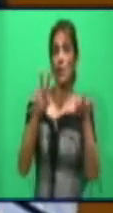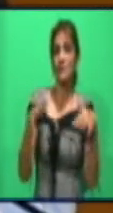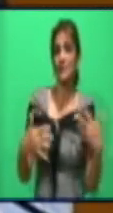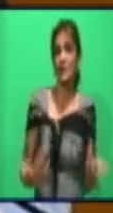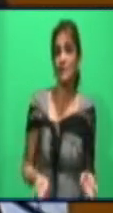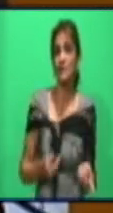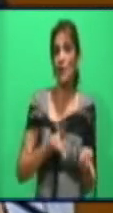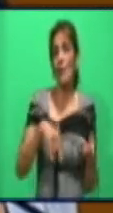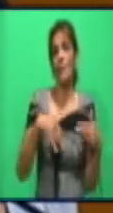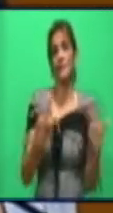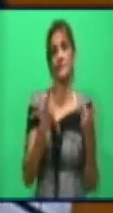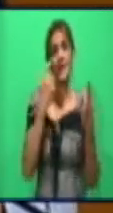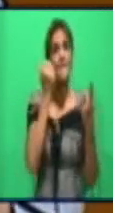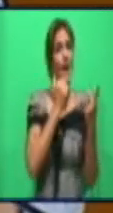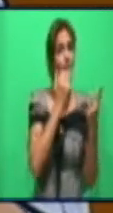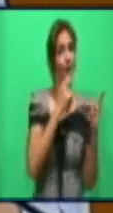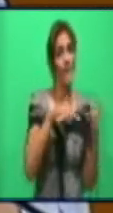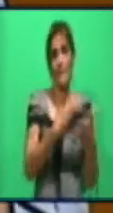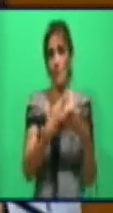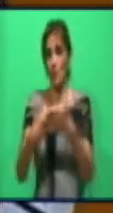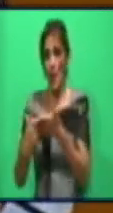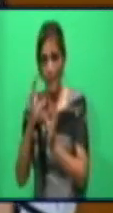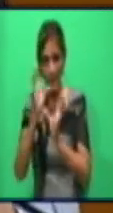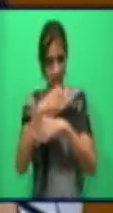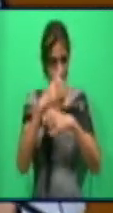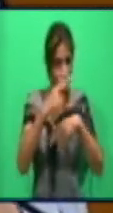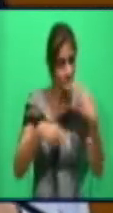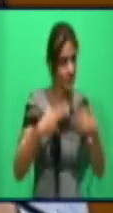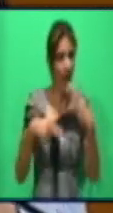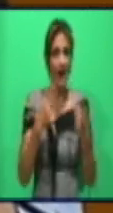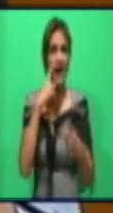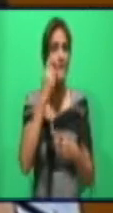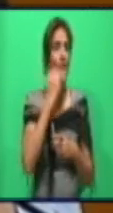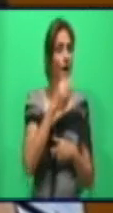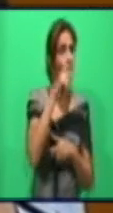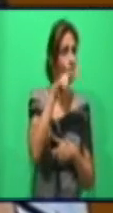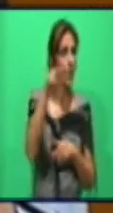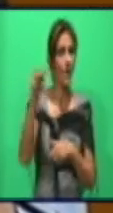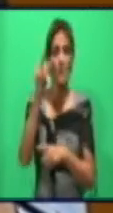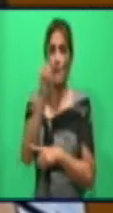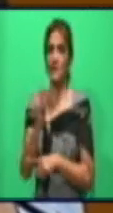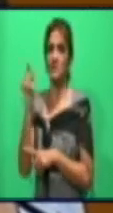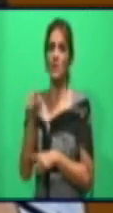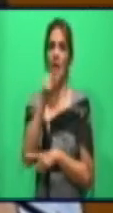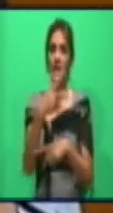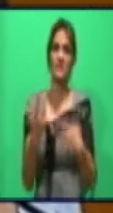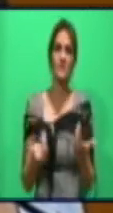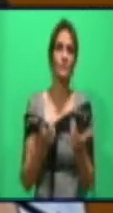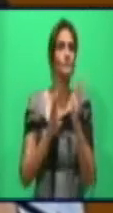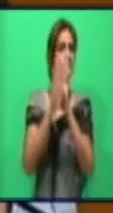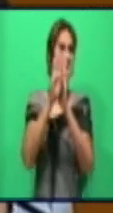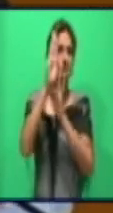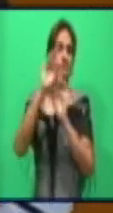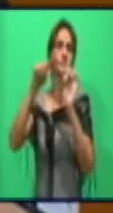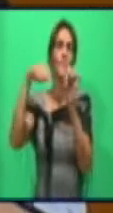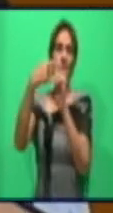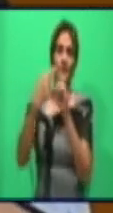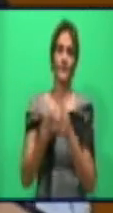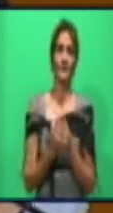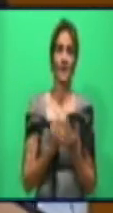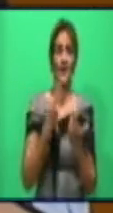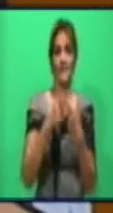busquemos más vamos a encontrar y eso es necesario para poder portar y fractura la epidemia pero esto trae un costo enorme porque en la medida